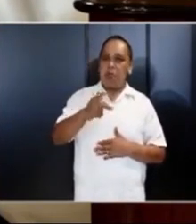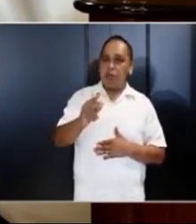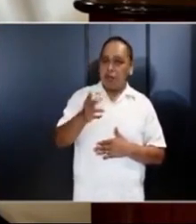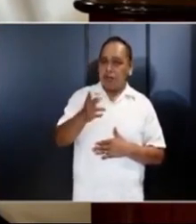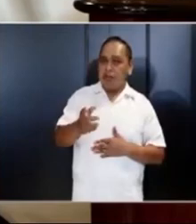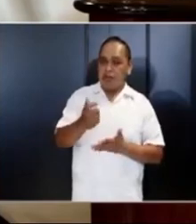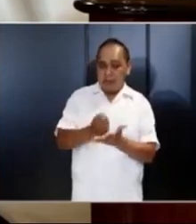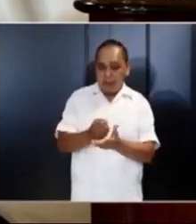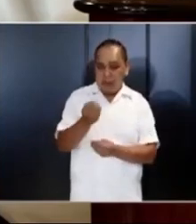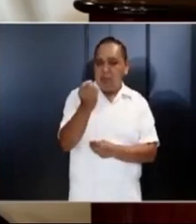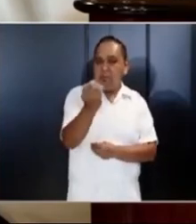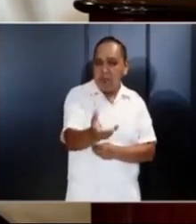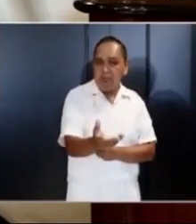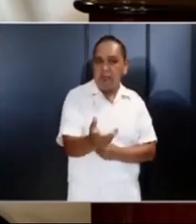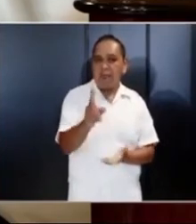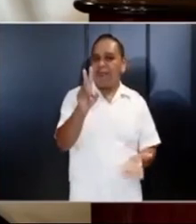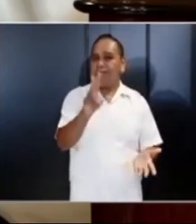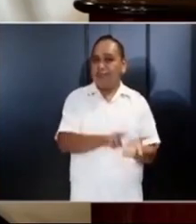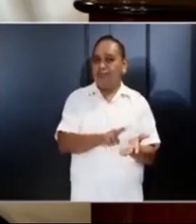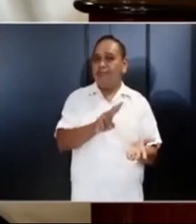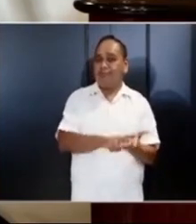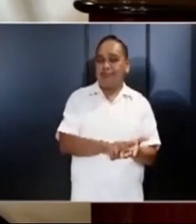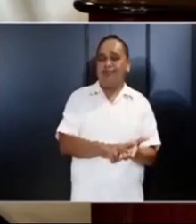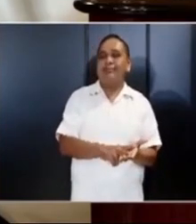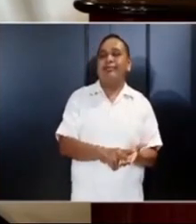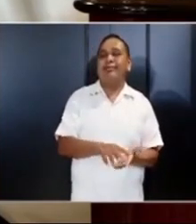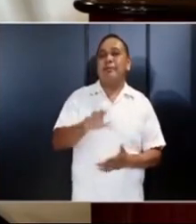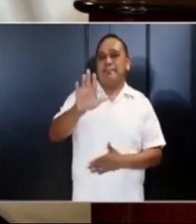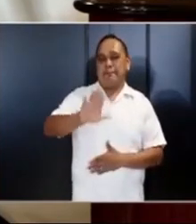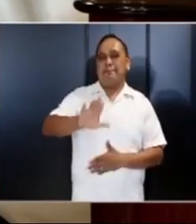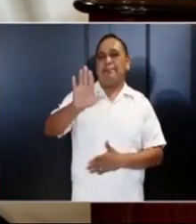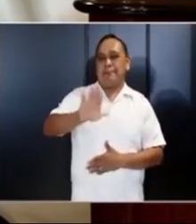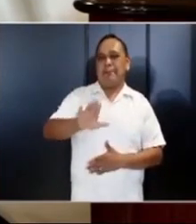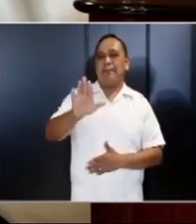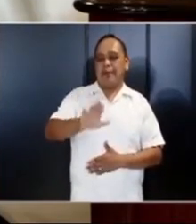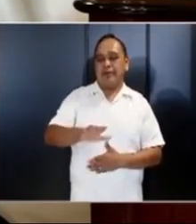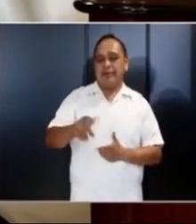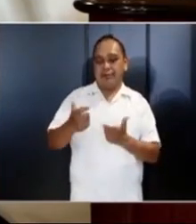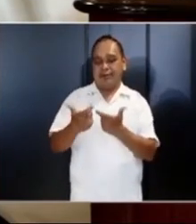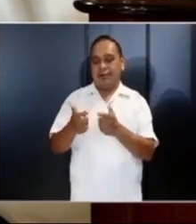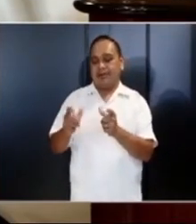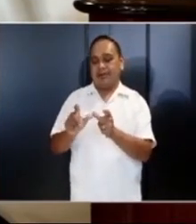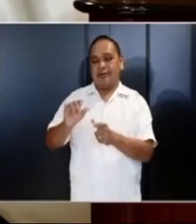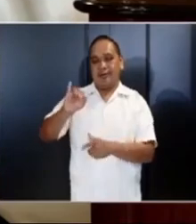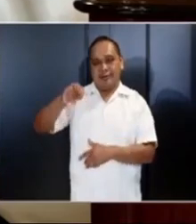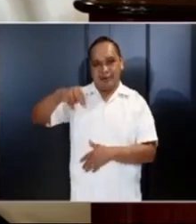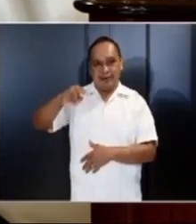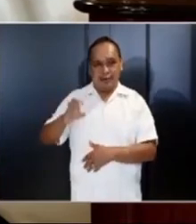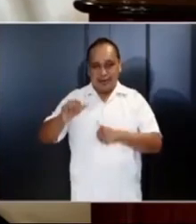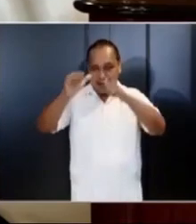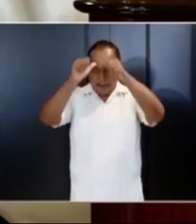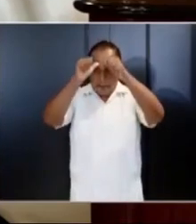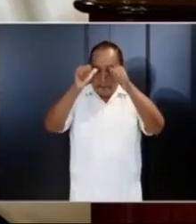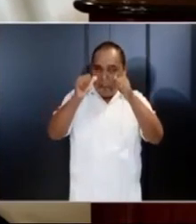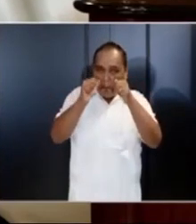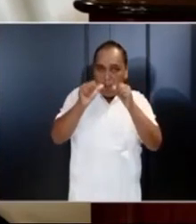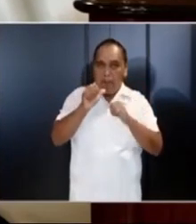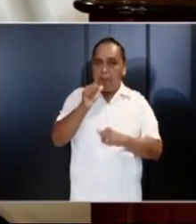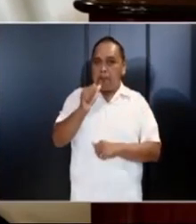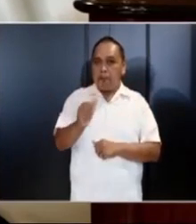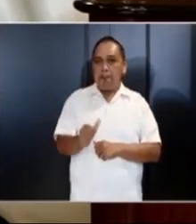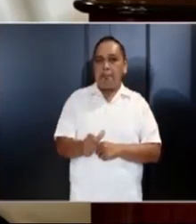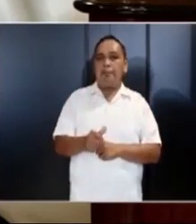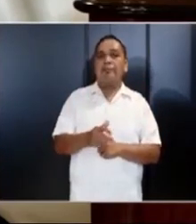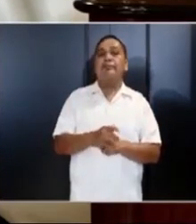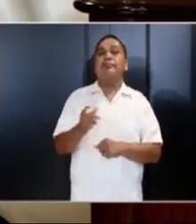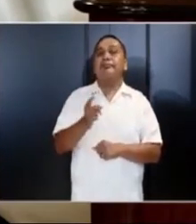porque el INE parece que está ciego, a veces es evidente que ahí nada más con mirar, tú ves, les